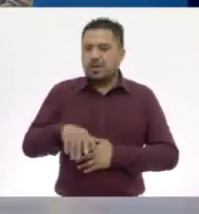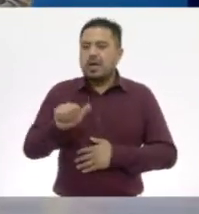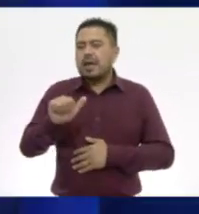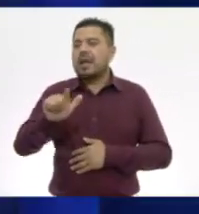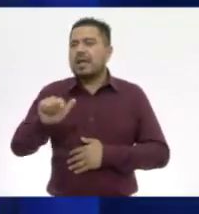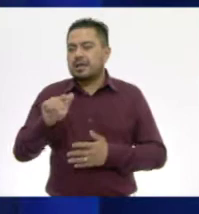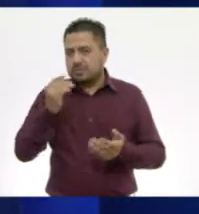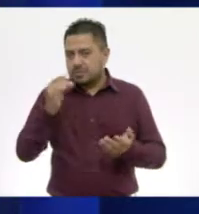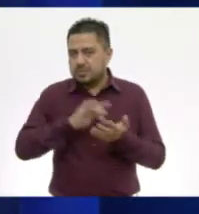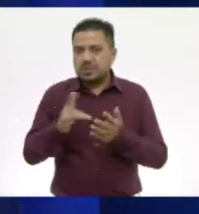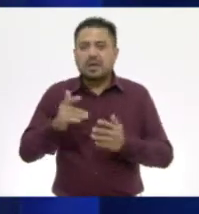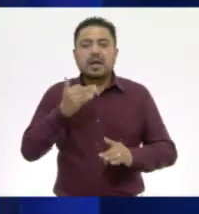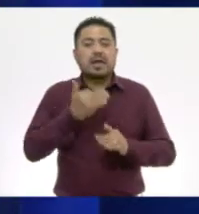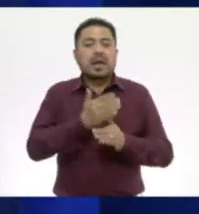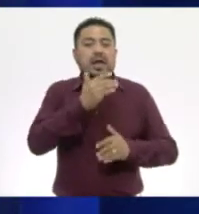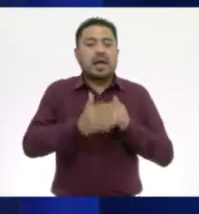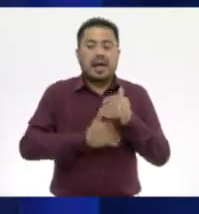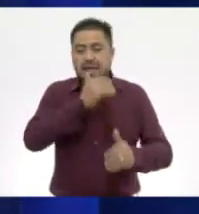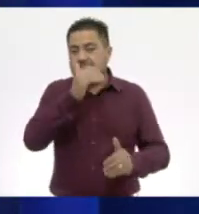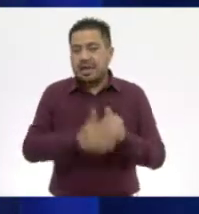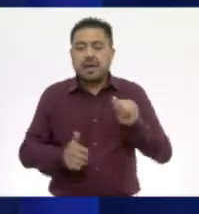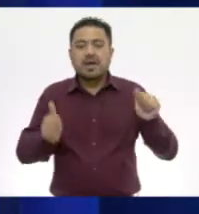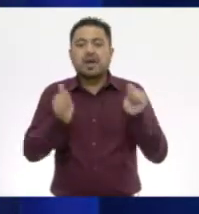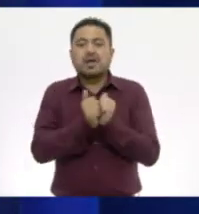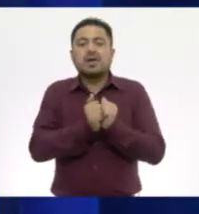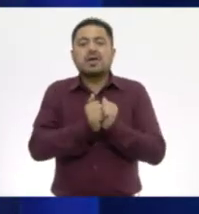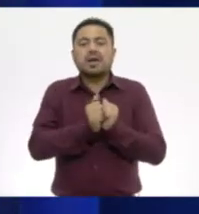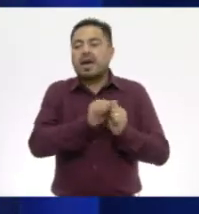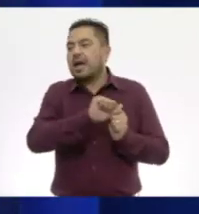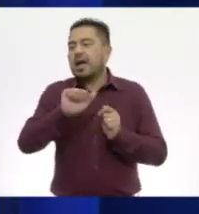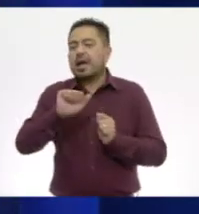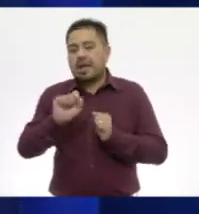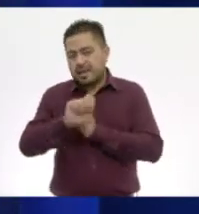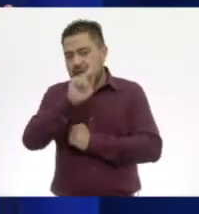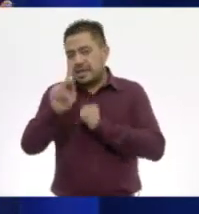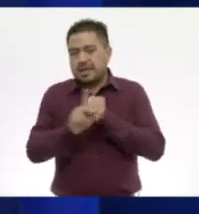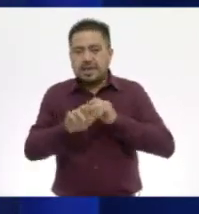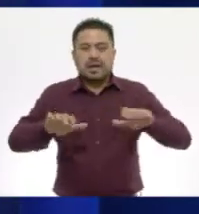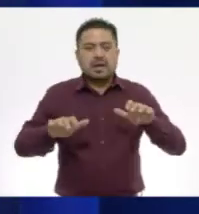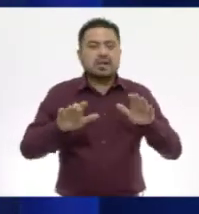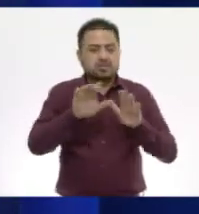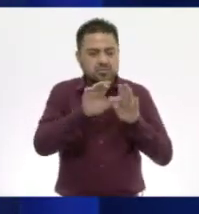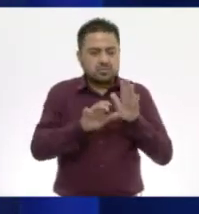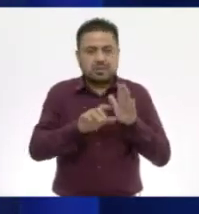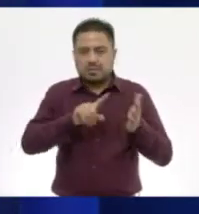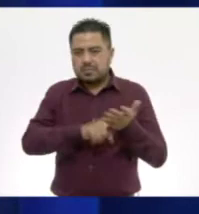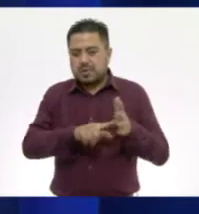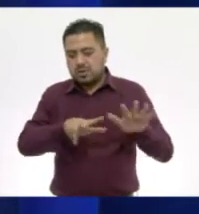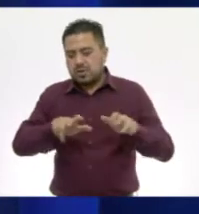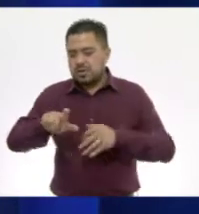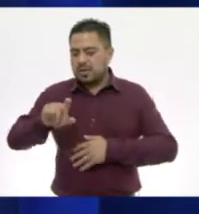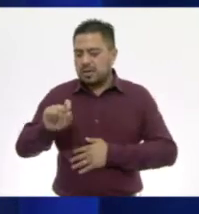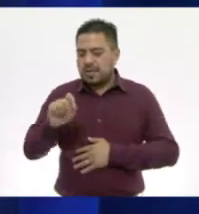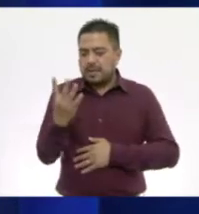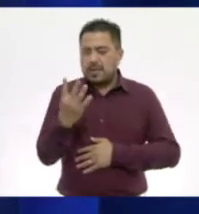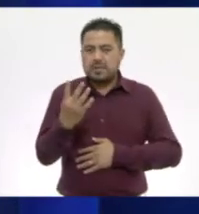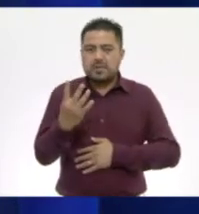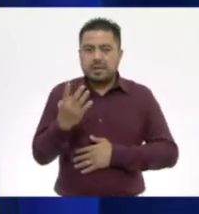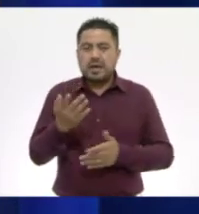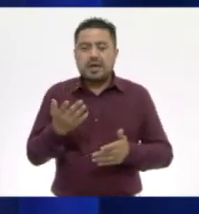muchísimas gracias. Hemos terminado con Hacia una República, Constitución de